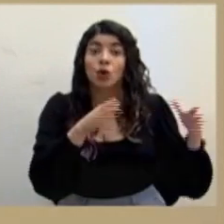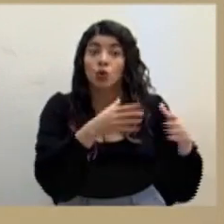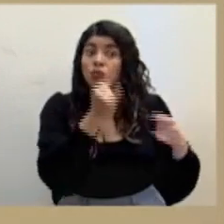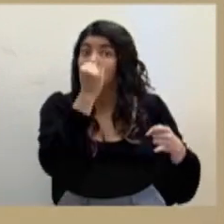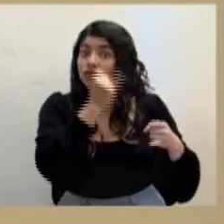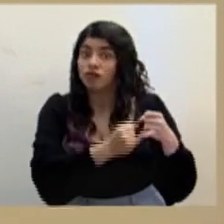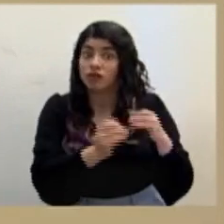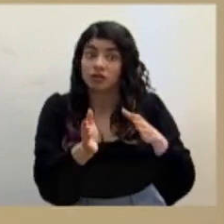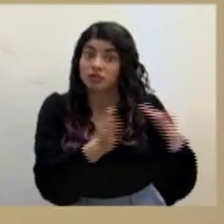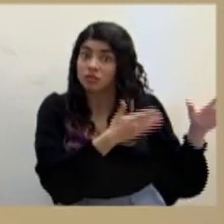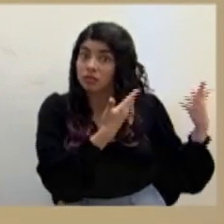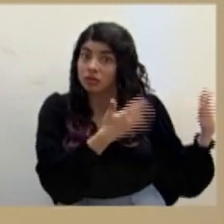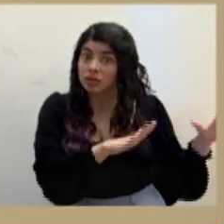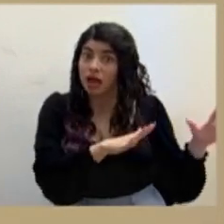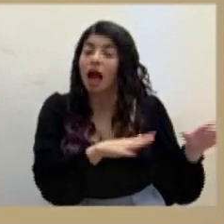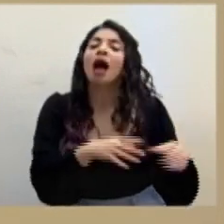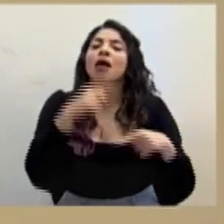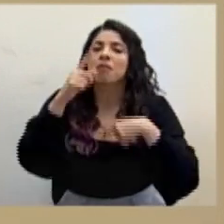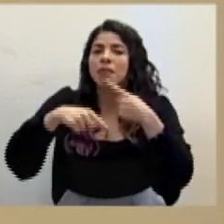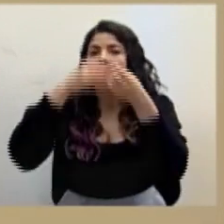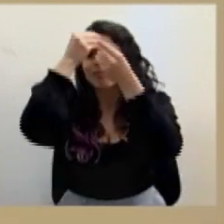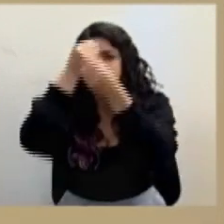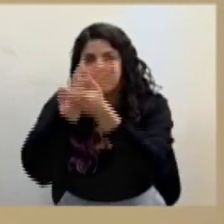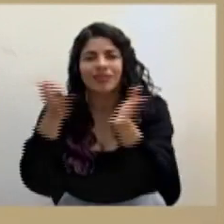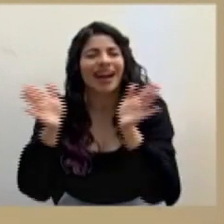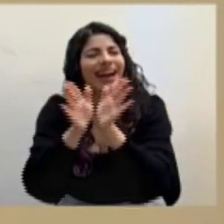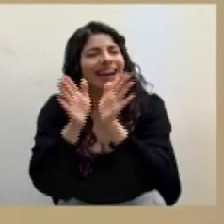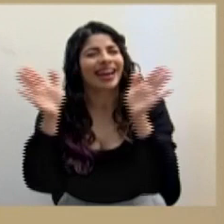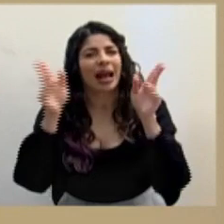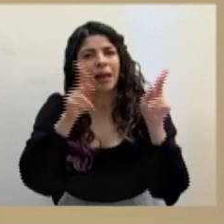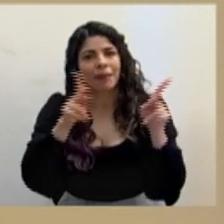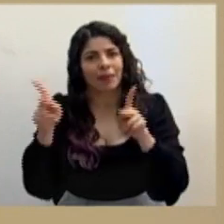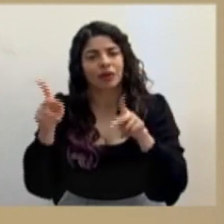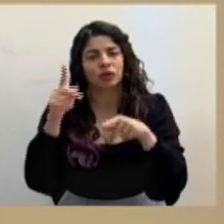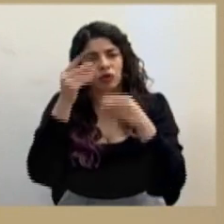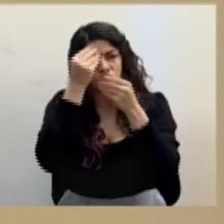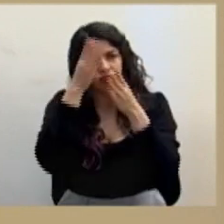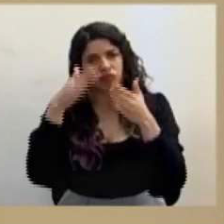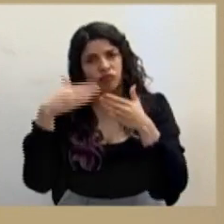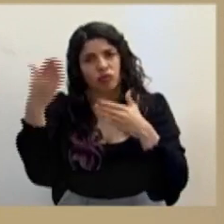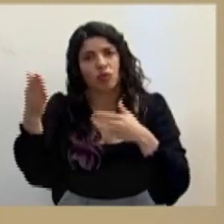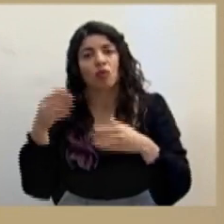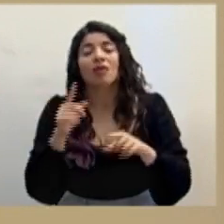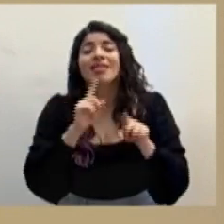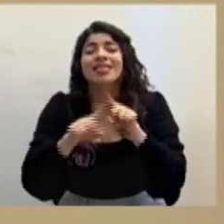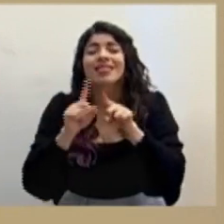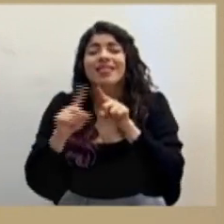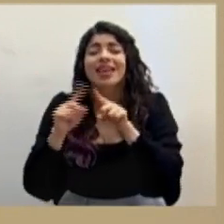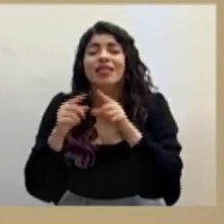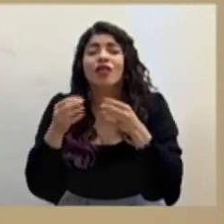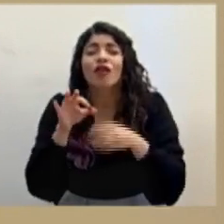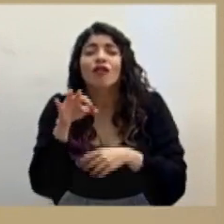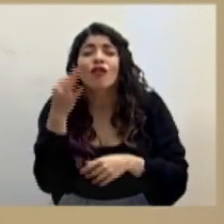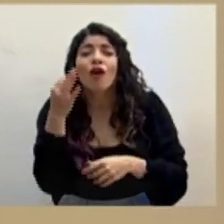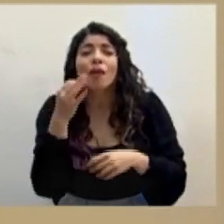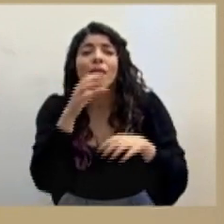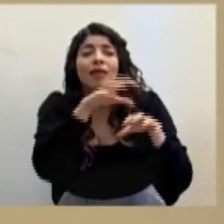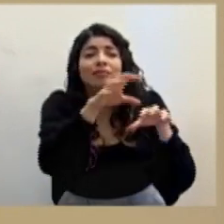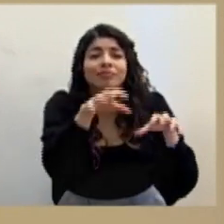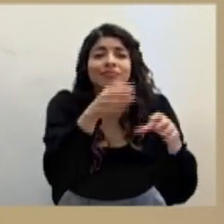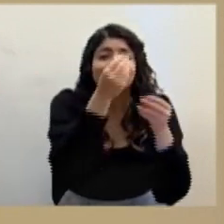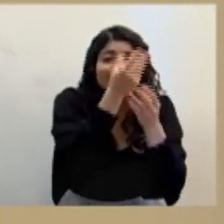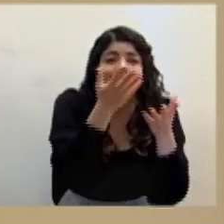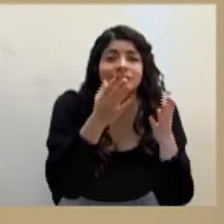será comunicado a la población de manera general y posteriormente a través de todos estos mecanismos locales y de